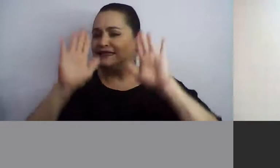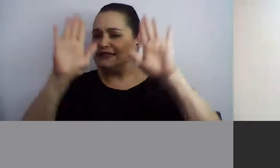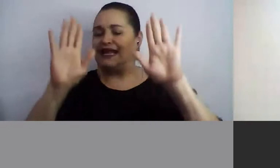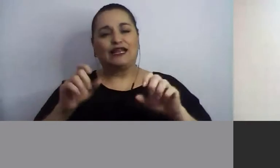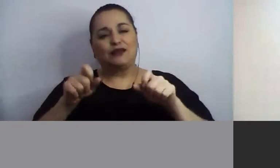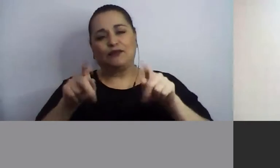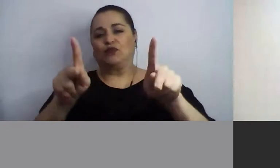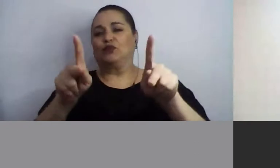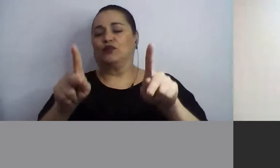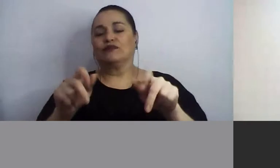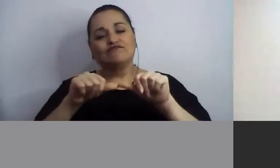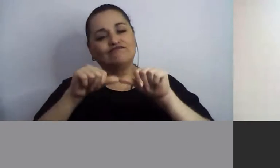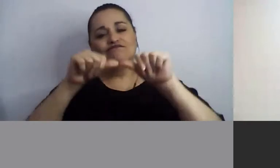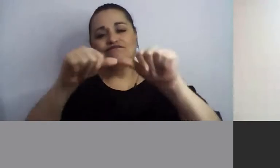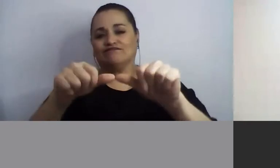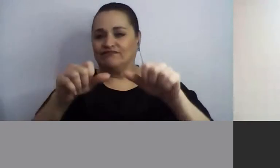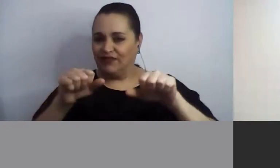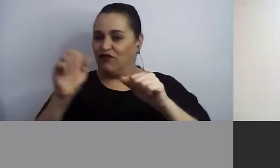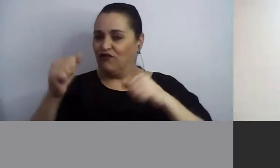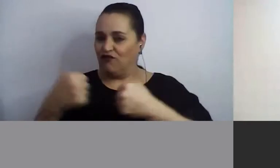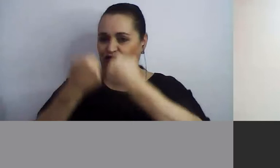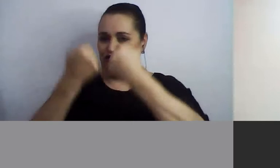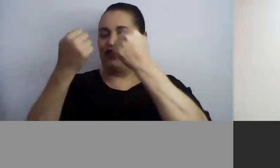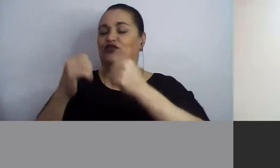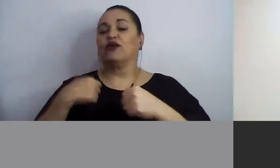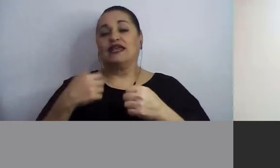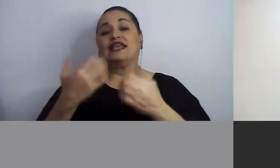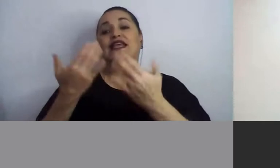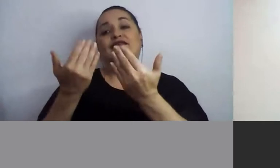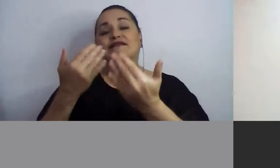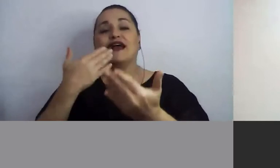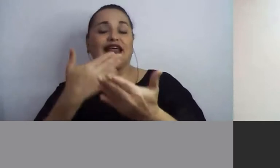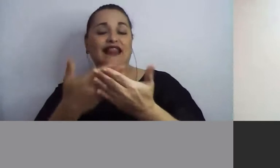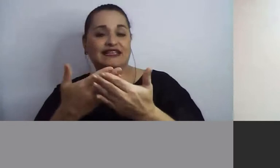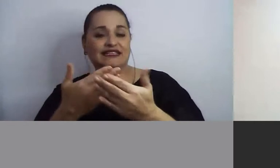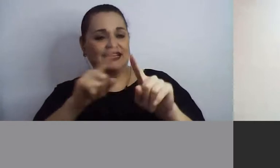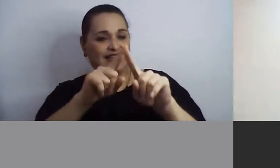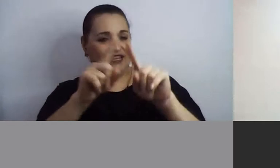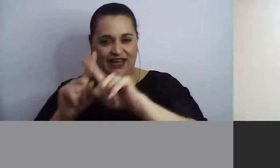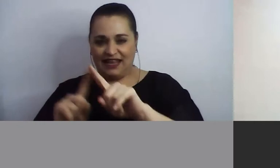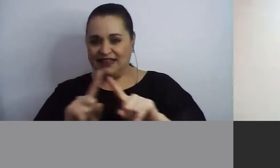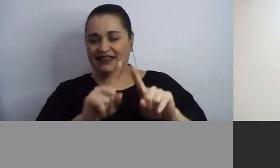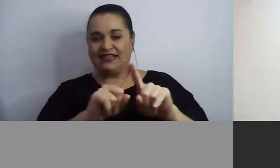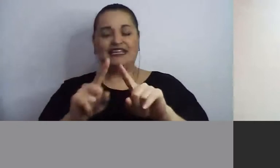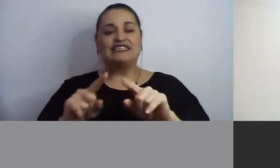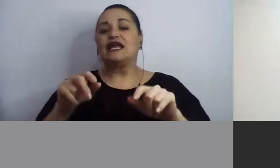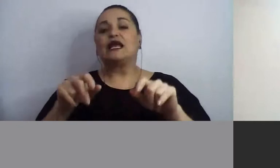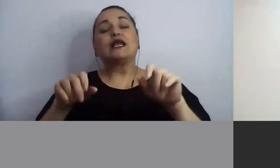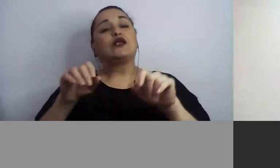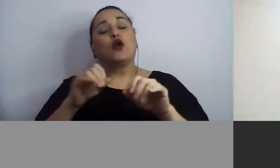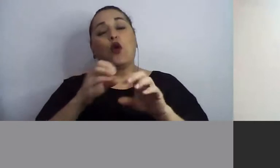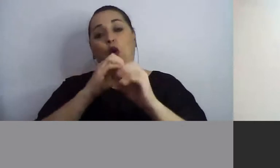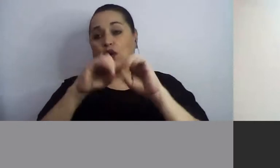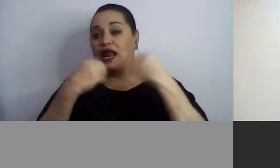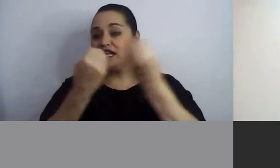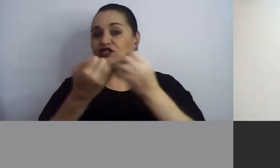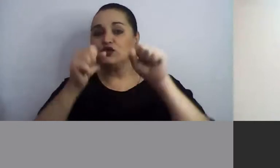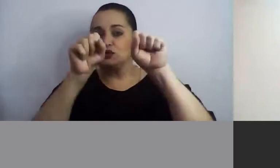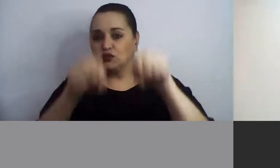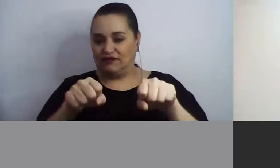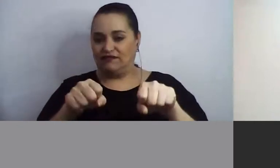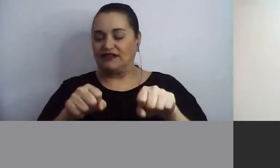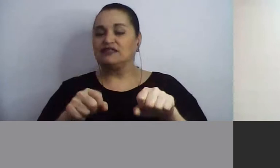para continuar este reto y no me queda más que agradecer a las diferentes instancias que lo han hecho posible. Esas instancias